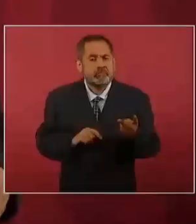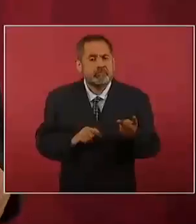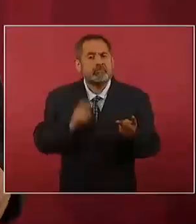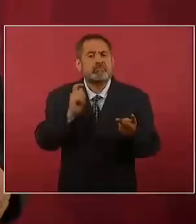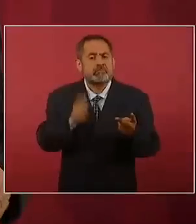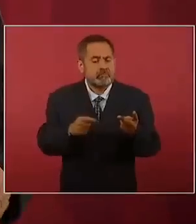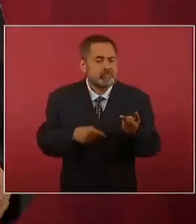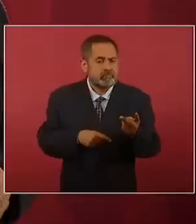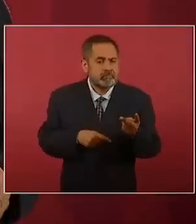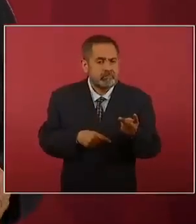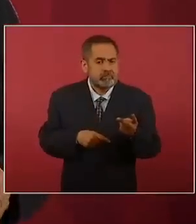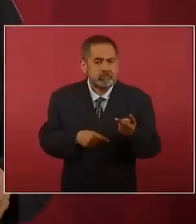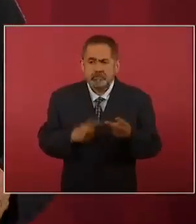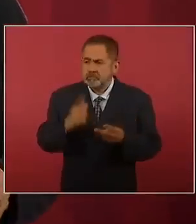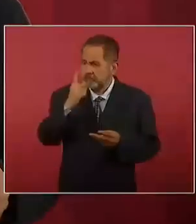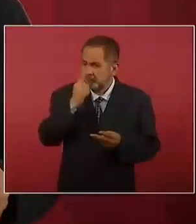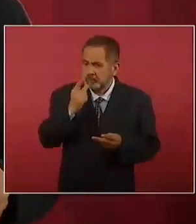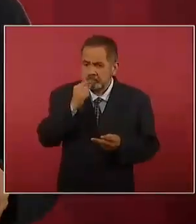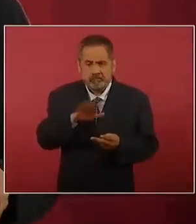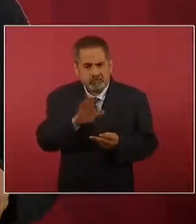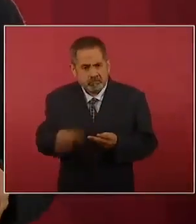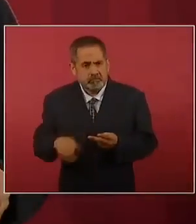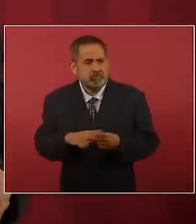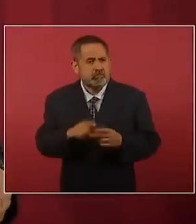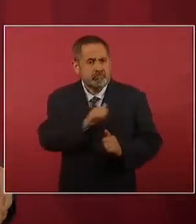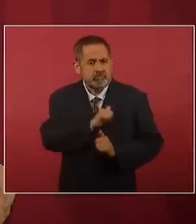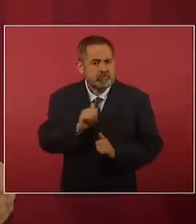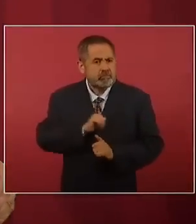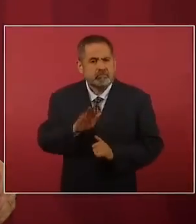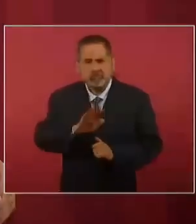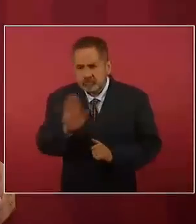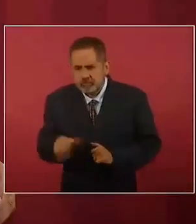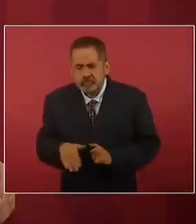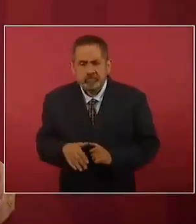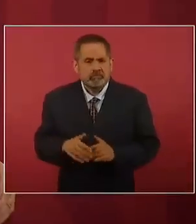elementos de la policía, del ejército,